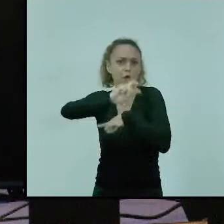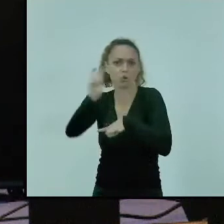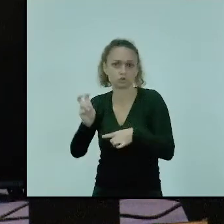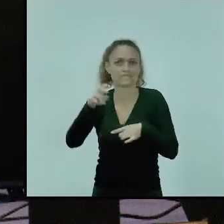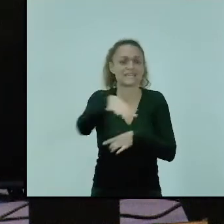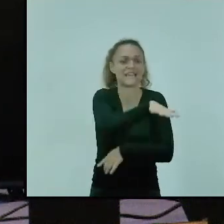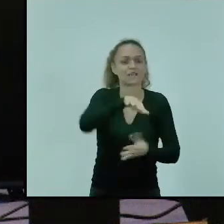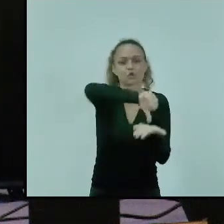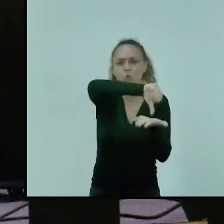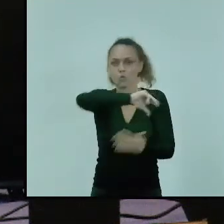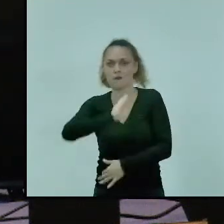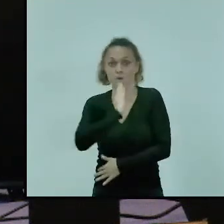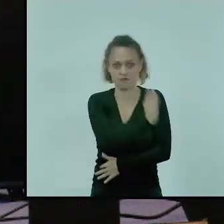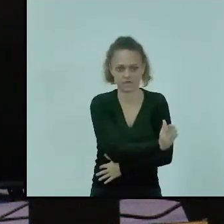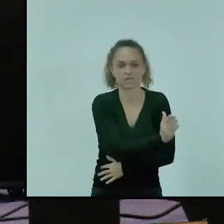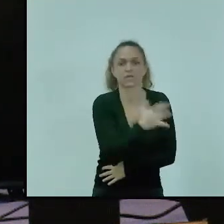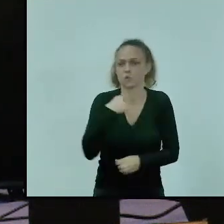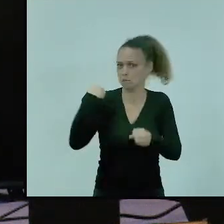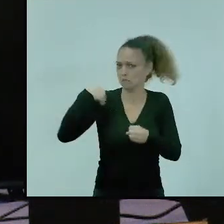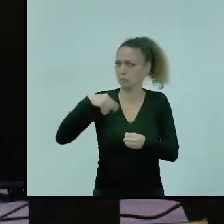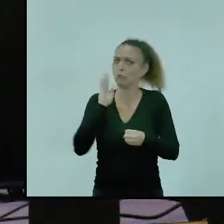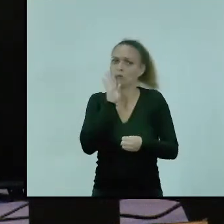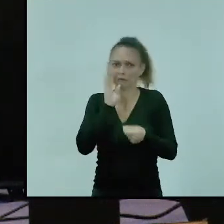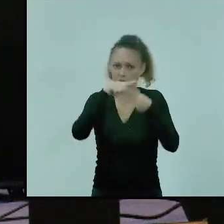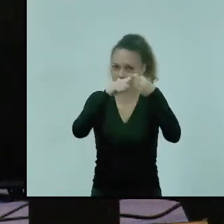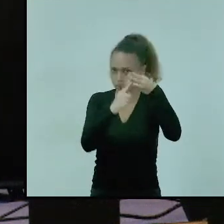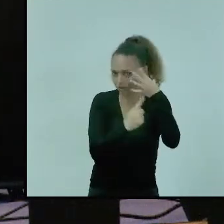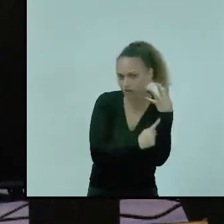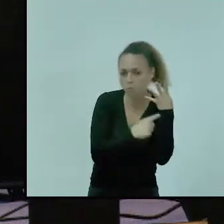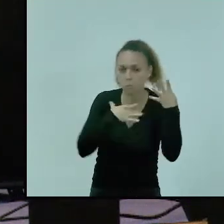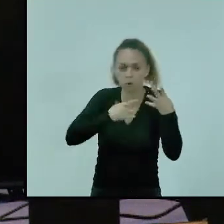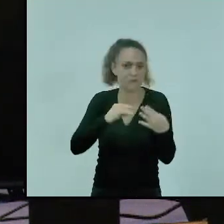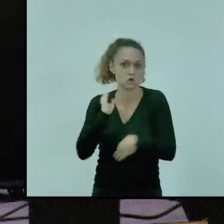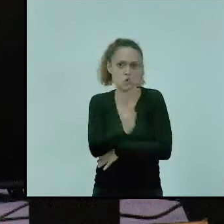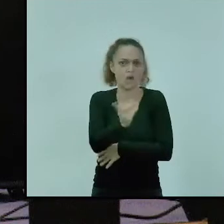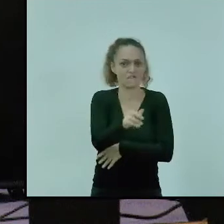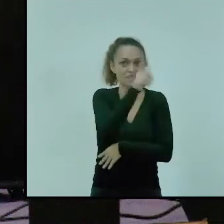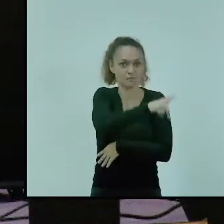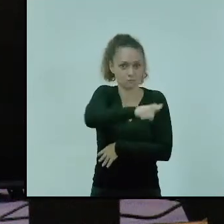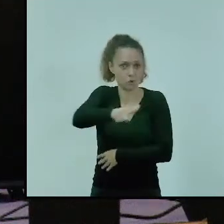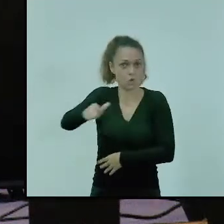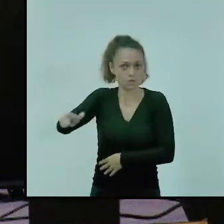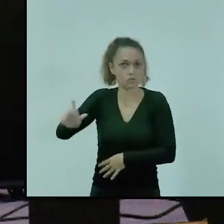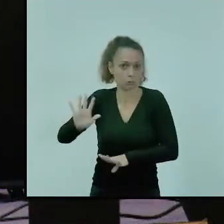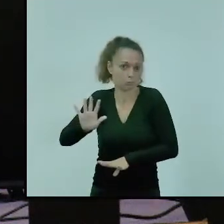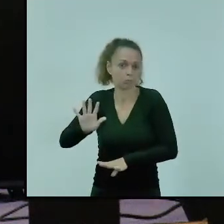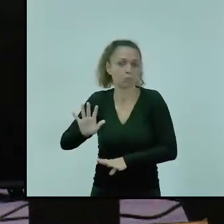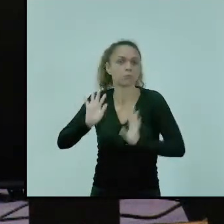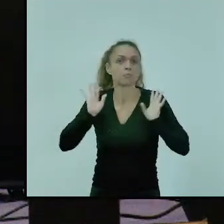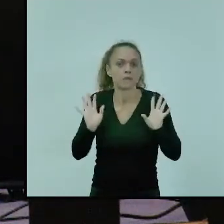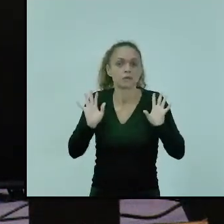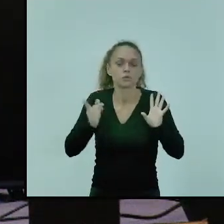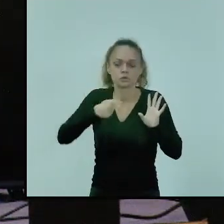Más allá de que todos estos fenómenos puedan aparecer en zonas donde no afecten a la población, nosotros entendíamos que había una